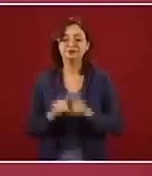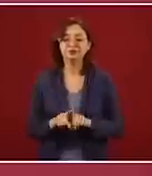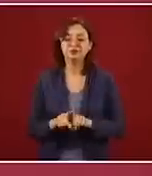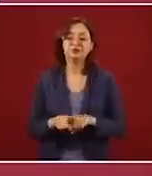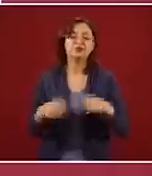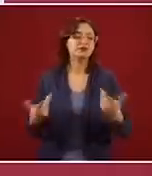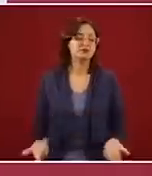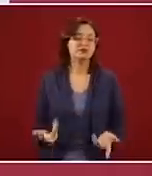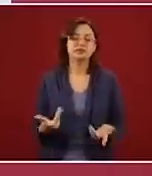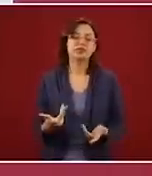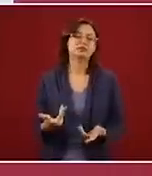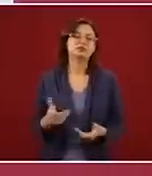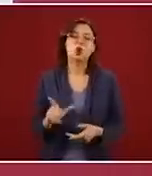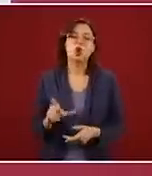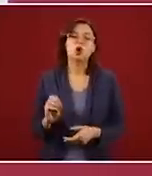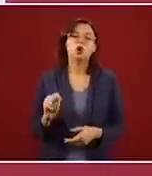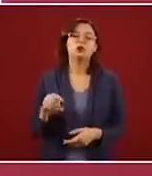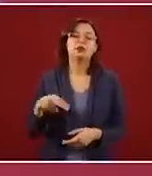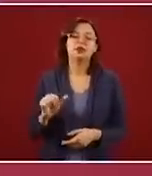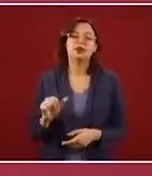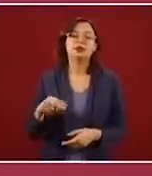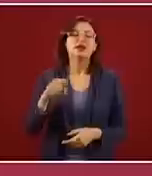a través de la Lotería Nacional 2 millones